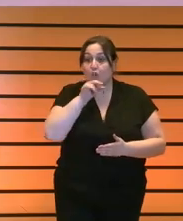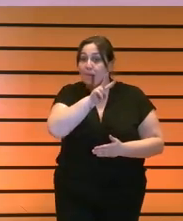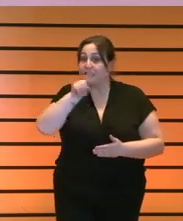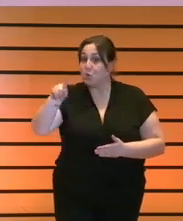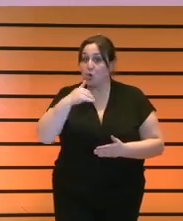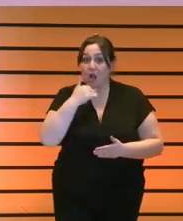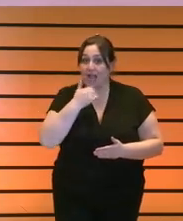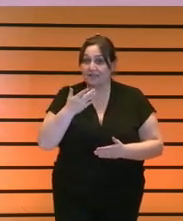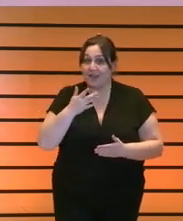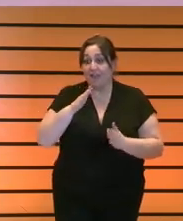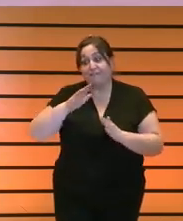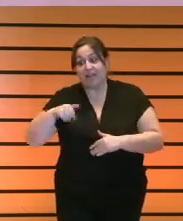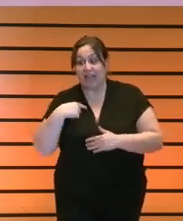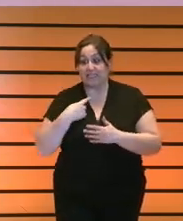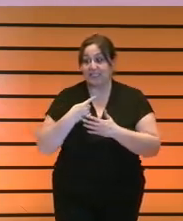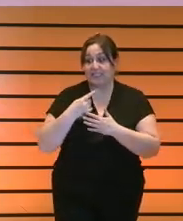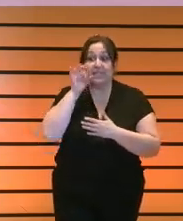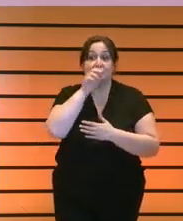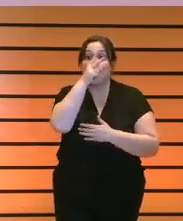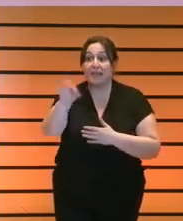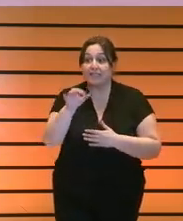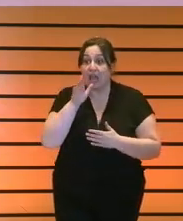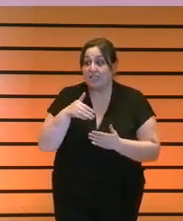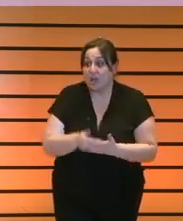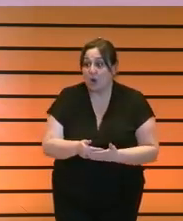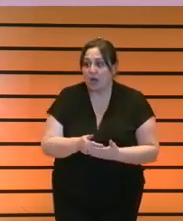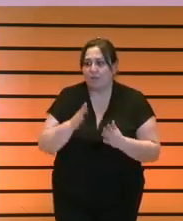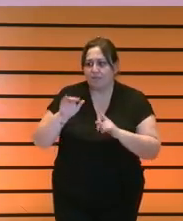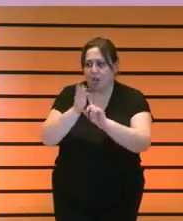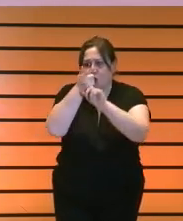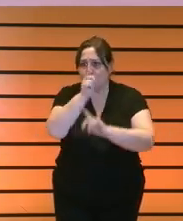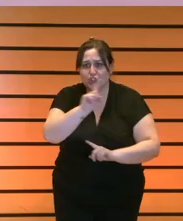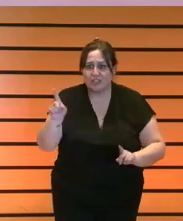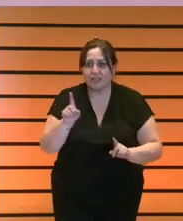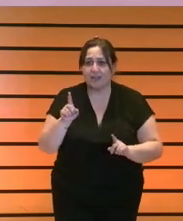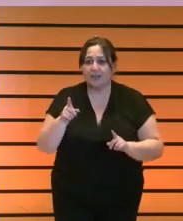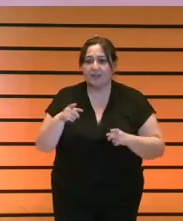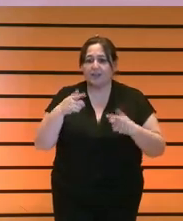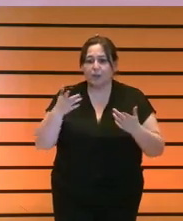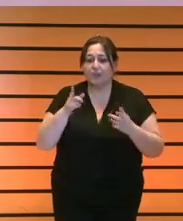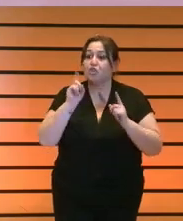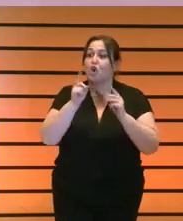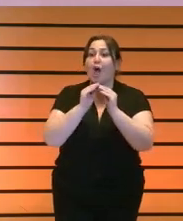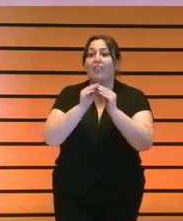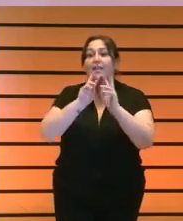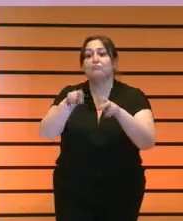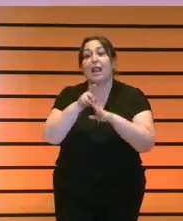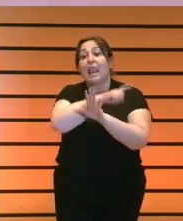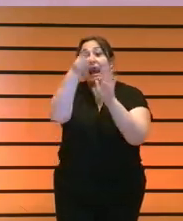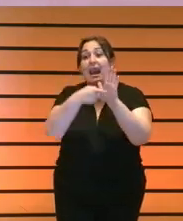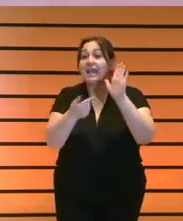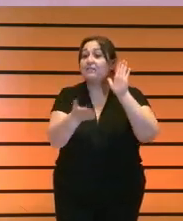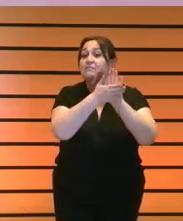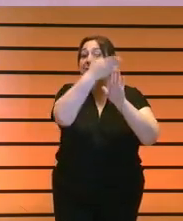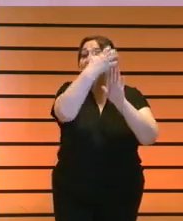casi finales del XX, no era tan lugar común, ¿no? Entonces, no solo hagamos leyes, sino hagamos cumplir esas leyes,